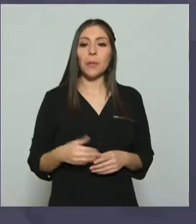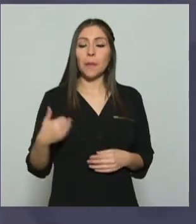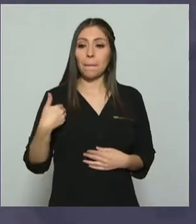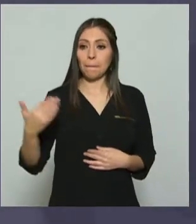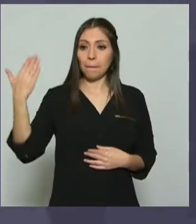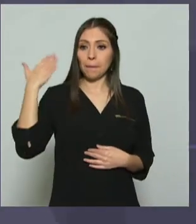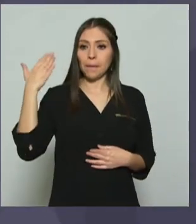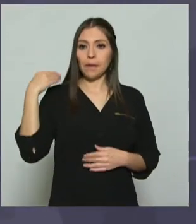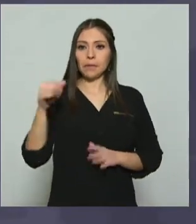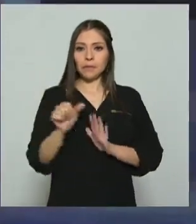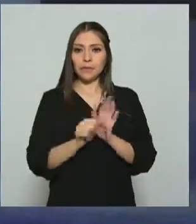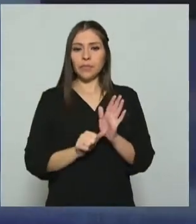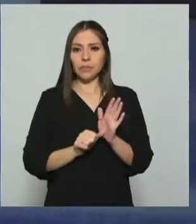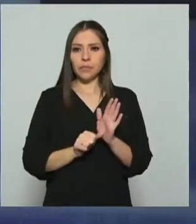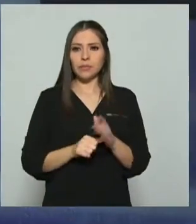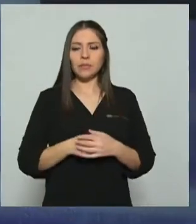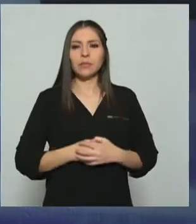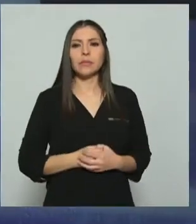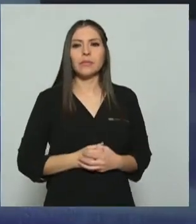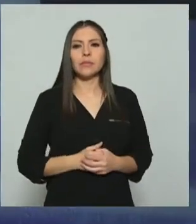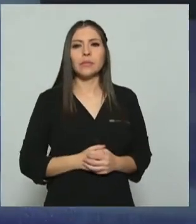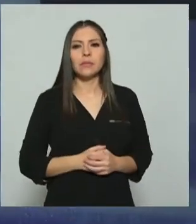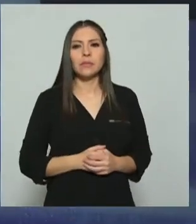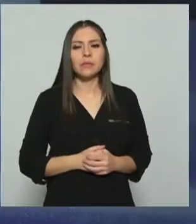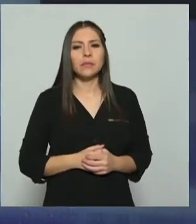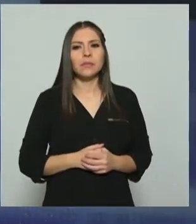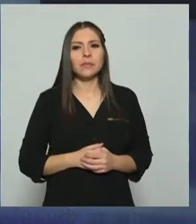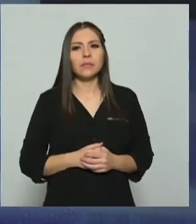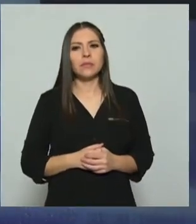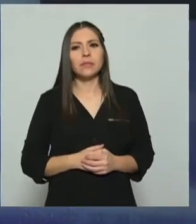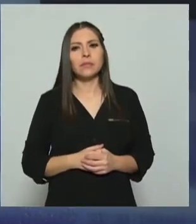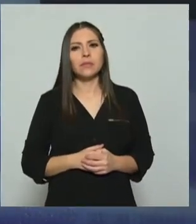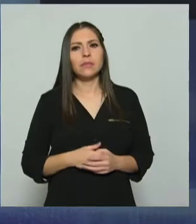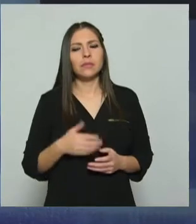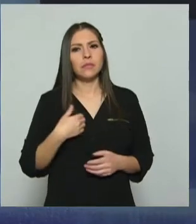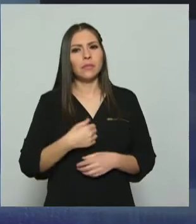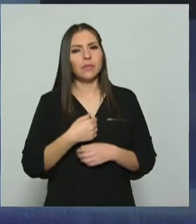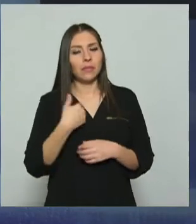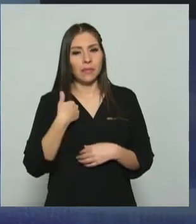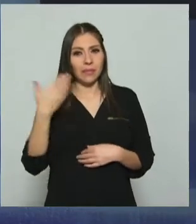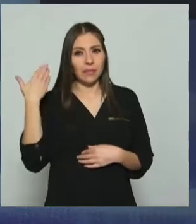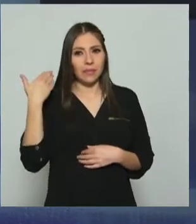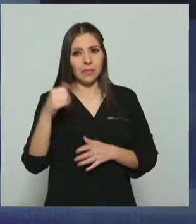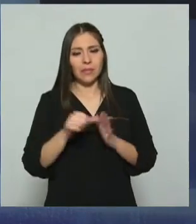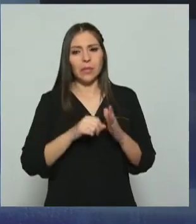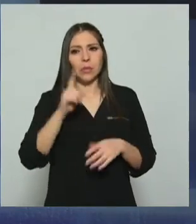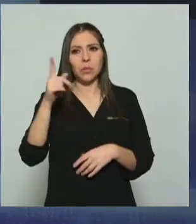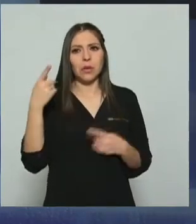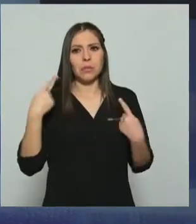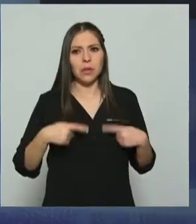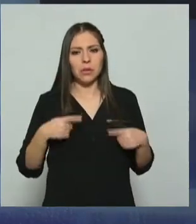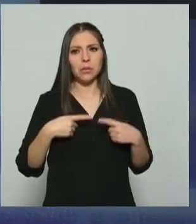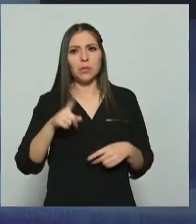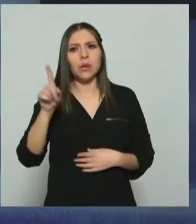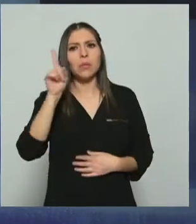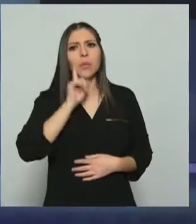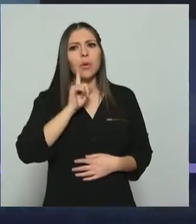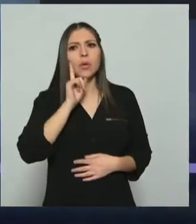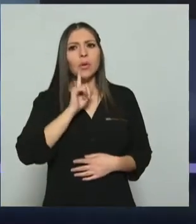meses sufrí de una suerte de condición en la que una persona, una